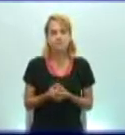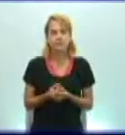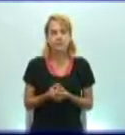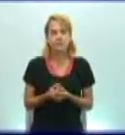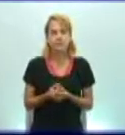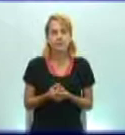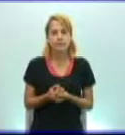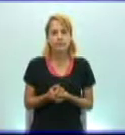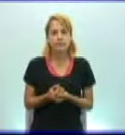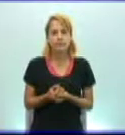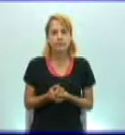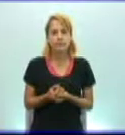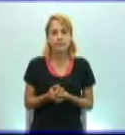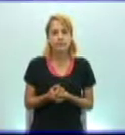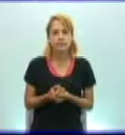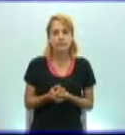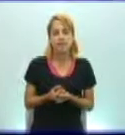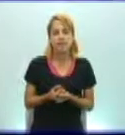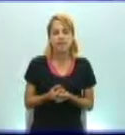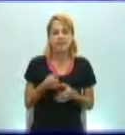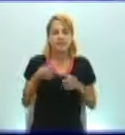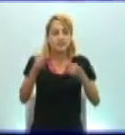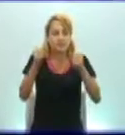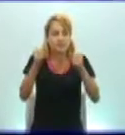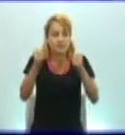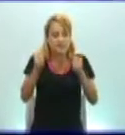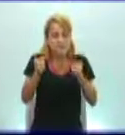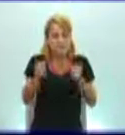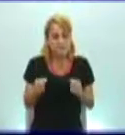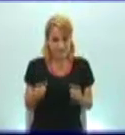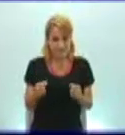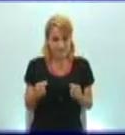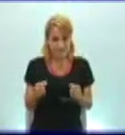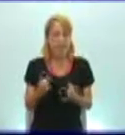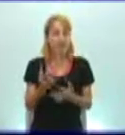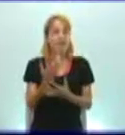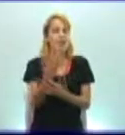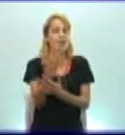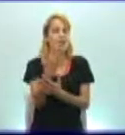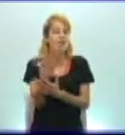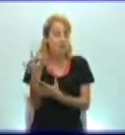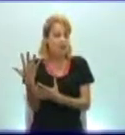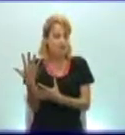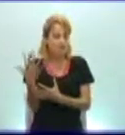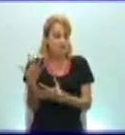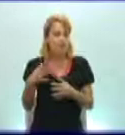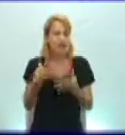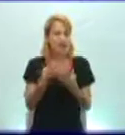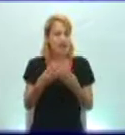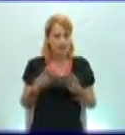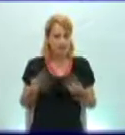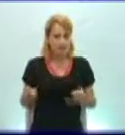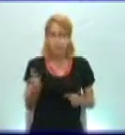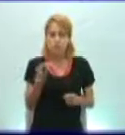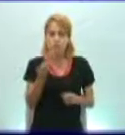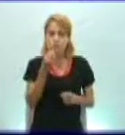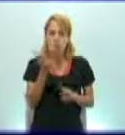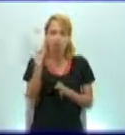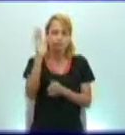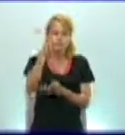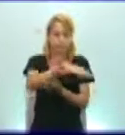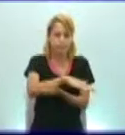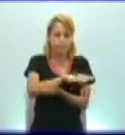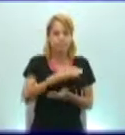De fijación, porque gracias a la raíz es que la planta está fija en un solo lugar y no se puede caer